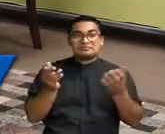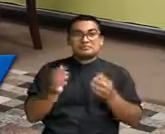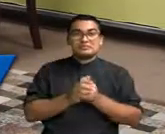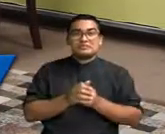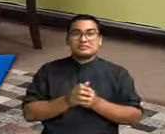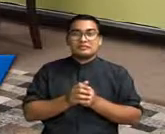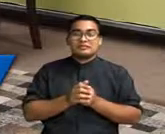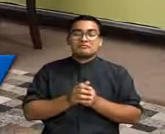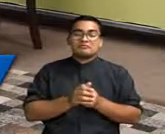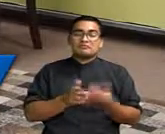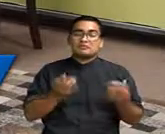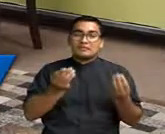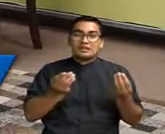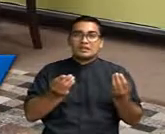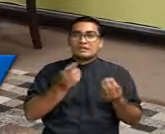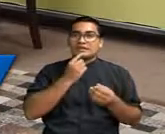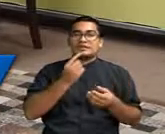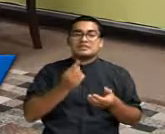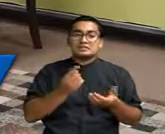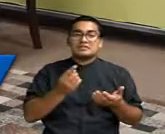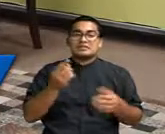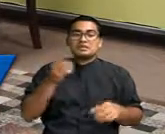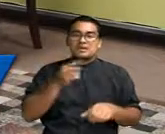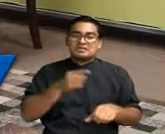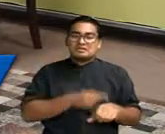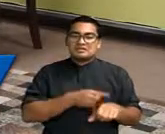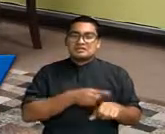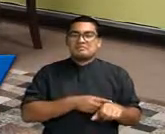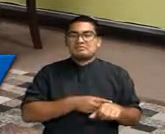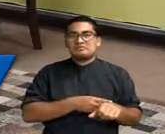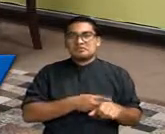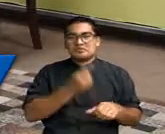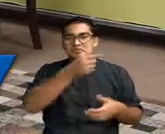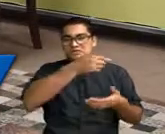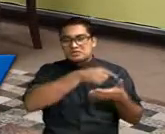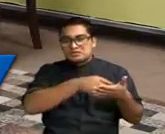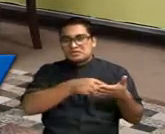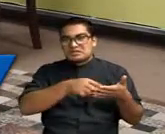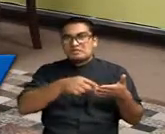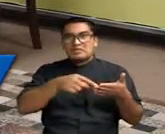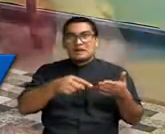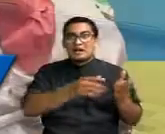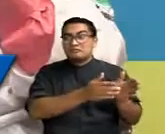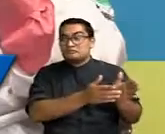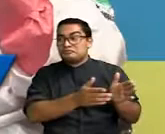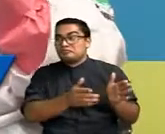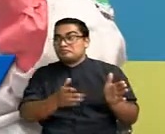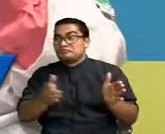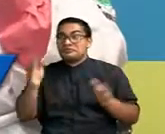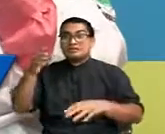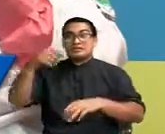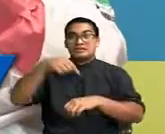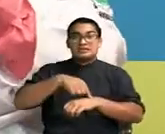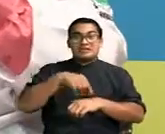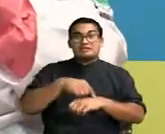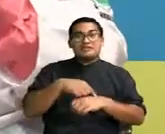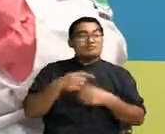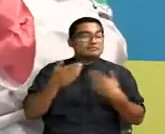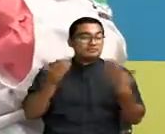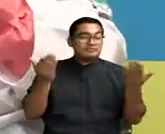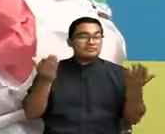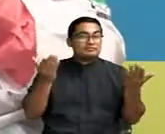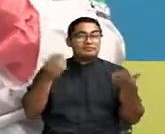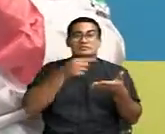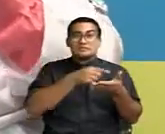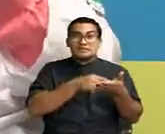depende de la duración del episodio. Puede ser de una semana o más tiempo. El episodio puede durar de una